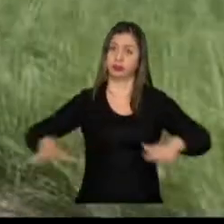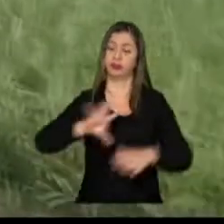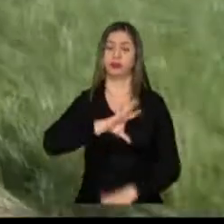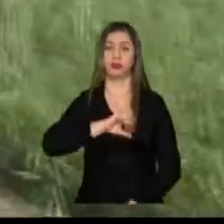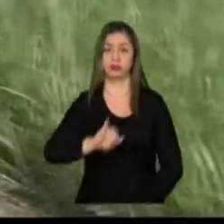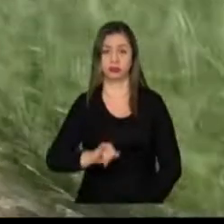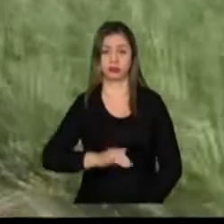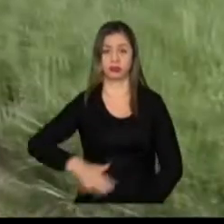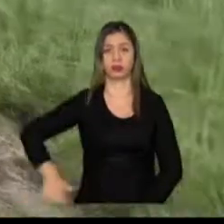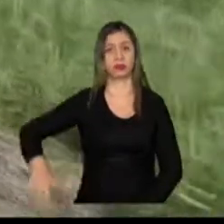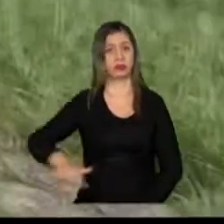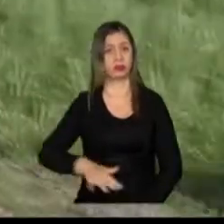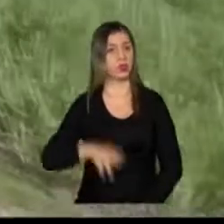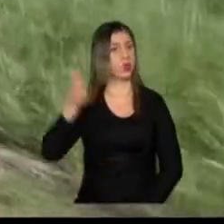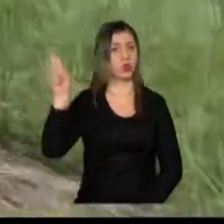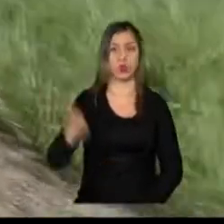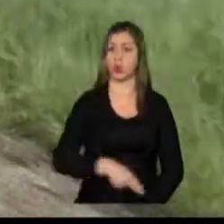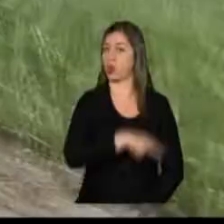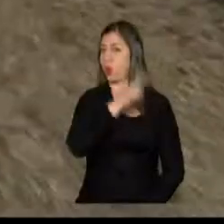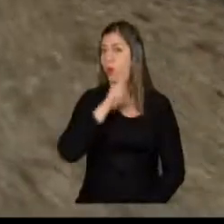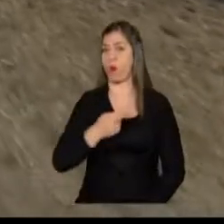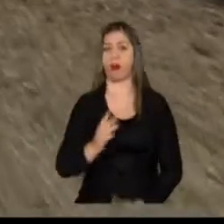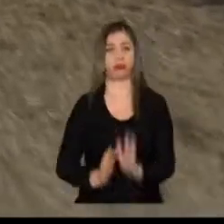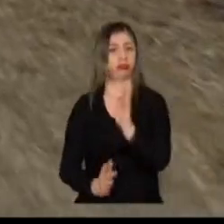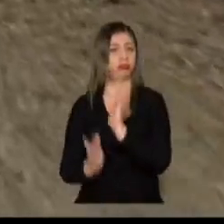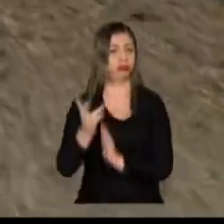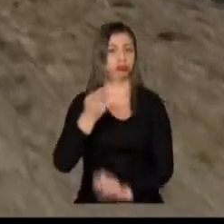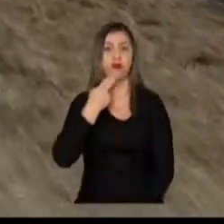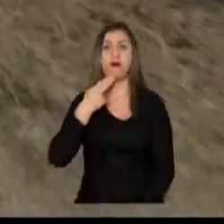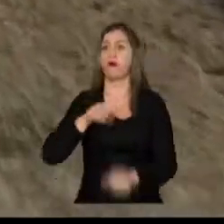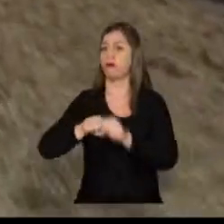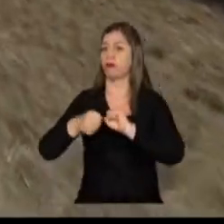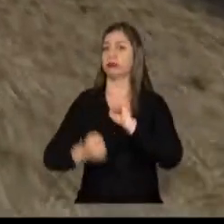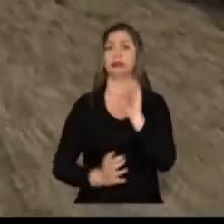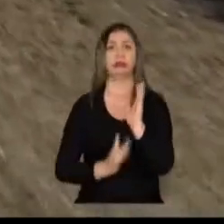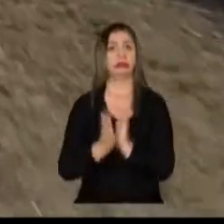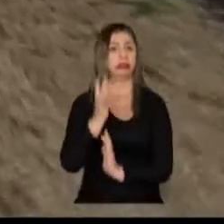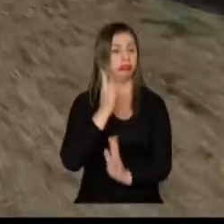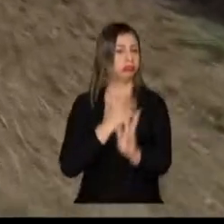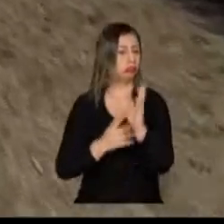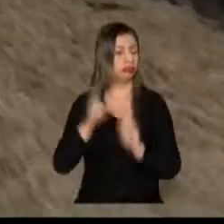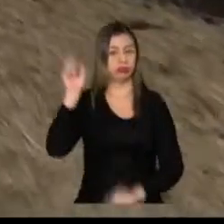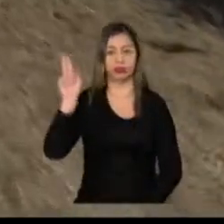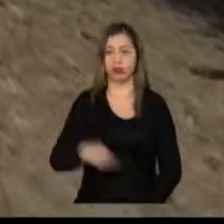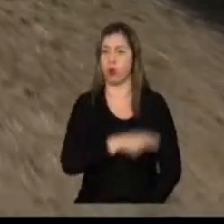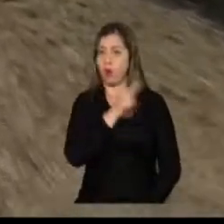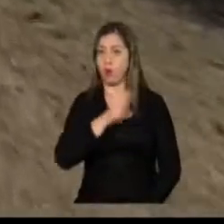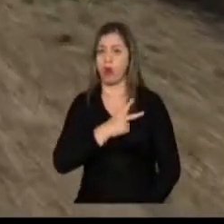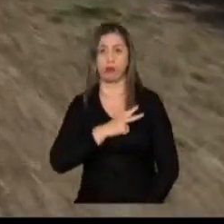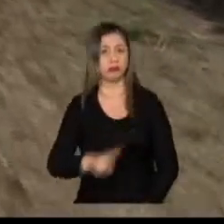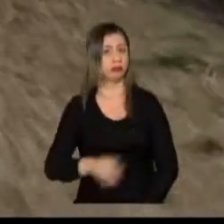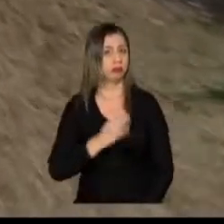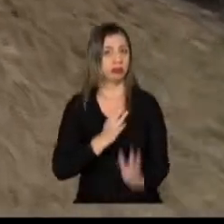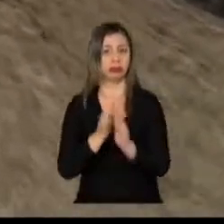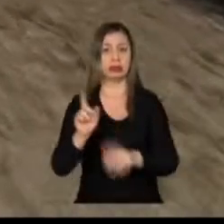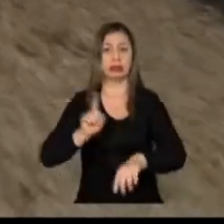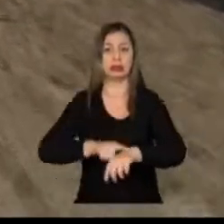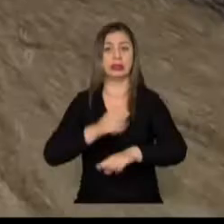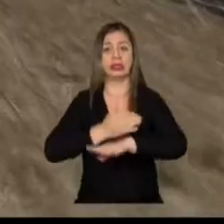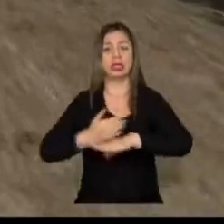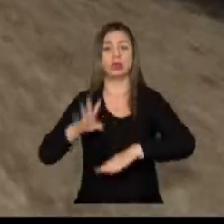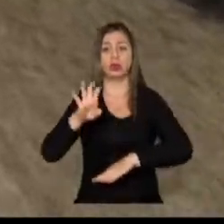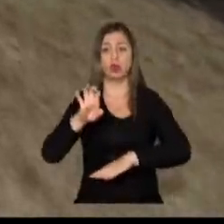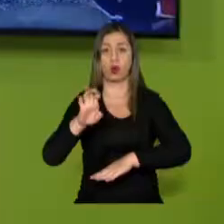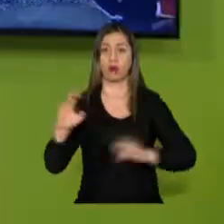su área de influencia no tiene permitido la quema de caña en ningún horario y en ninguna parte del Valle del Cauca se puede quemar caña después de las 9 de la